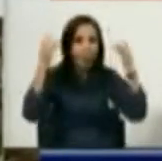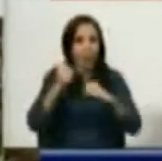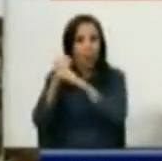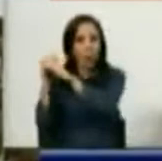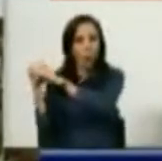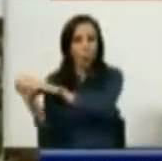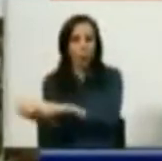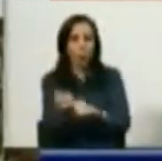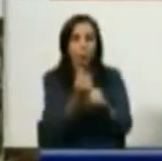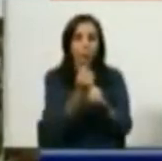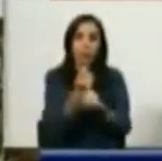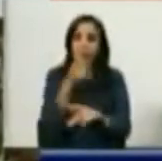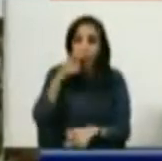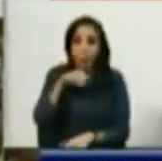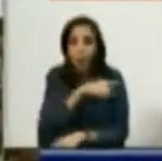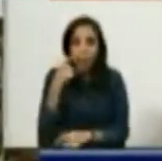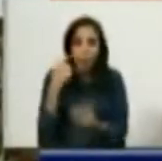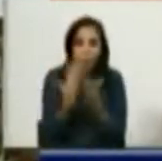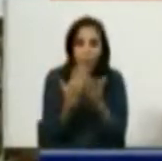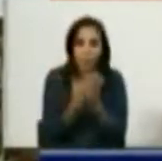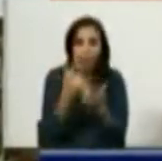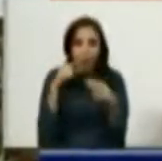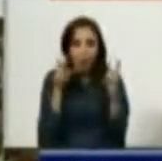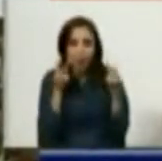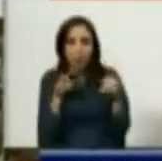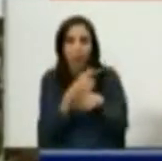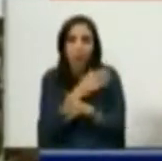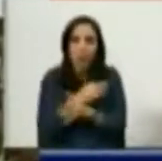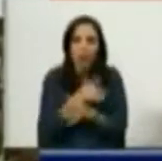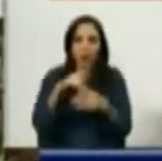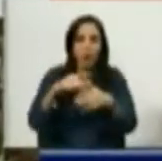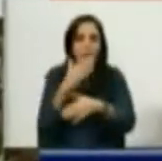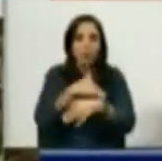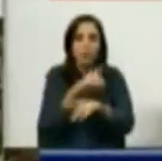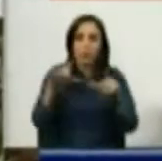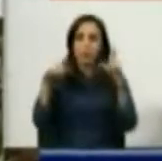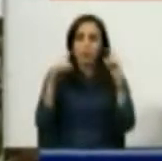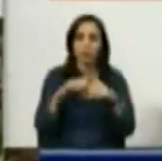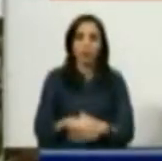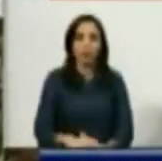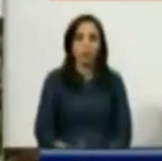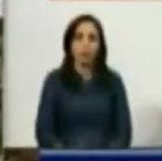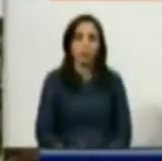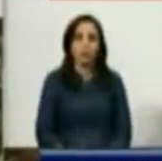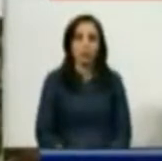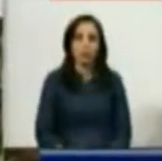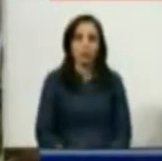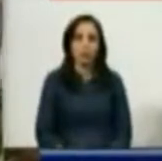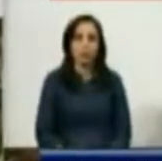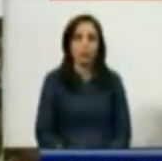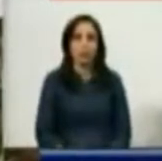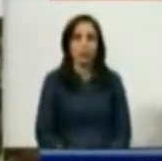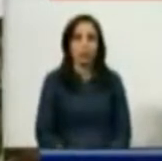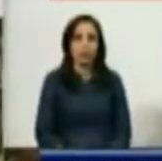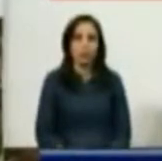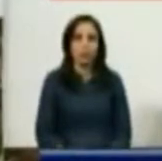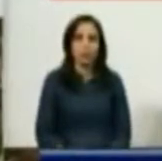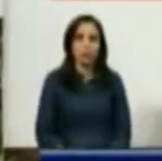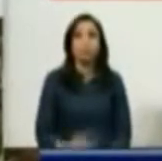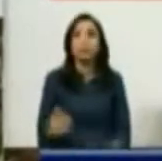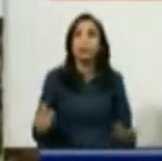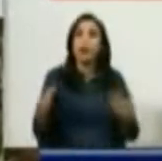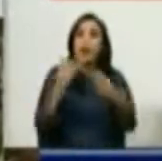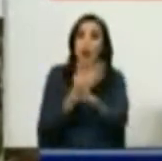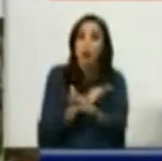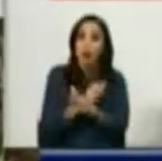viene para acá para que su pueblo lo vaya jugando su fanáticos los tiburones de la guaira Ah y el jueves debuta Este